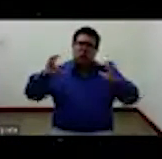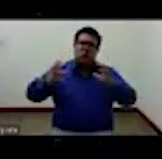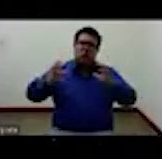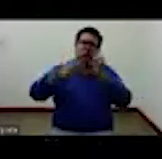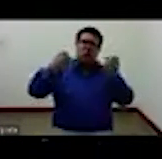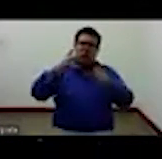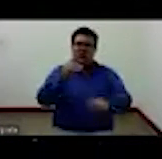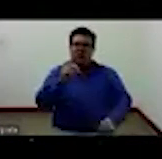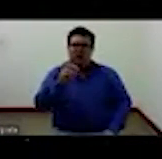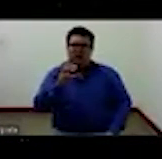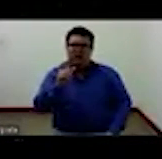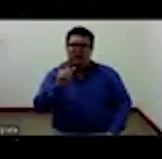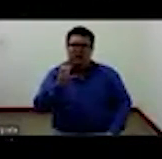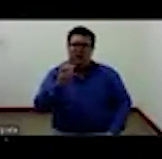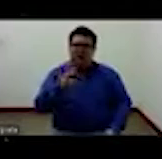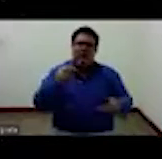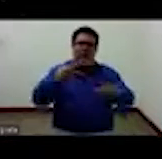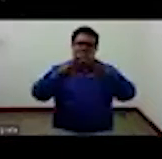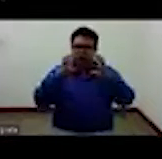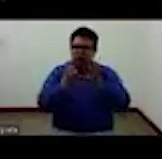tetraedro, el cubo,